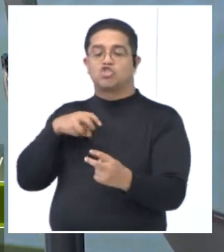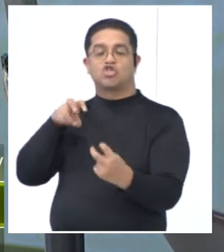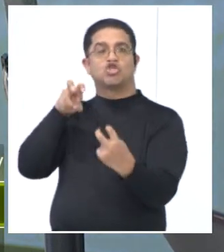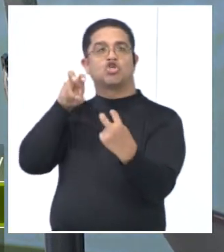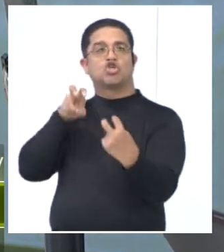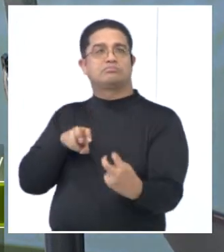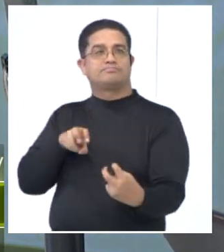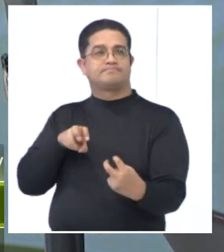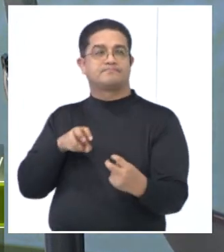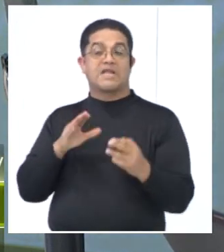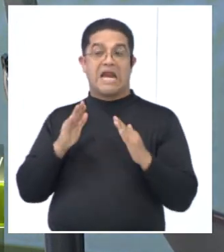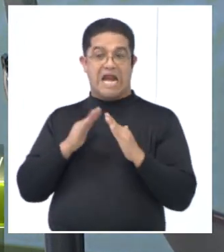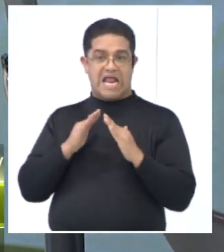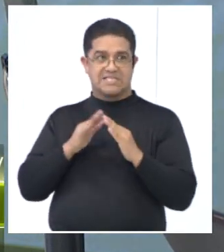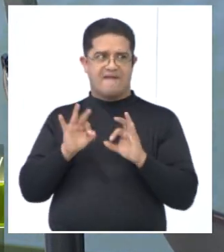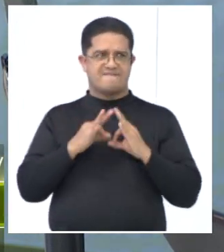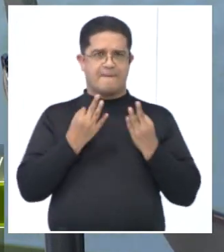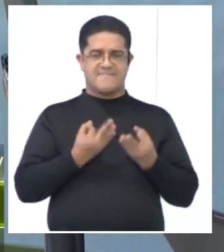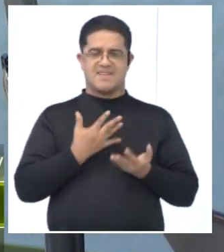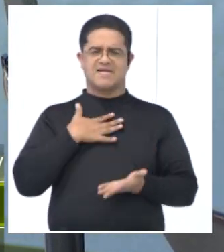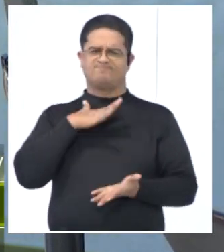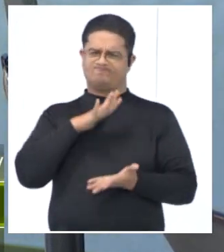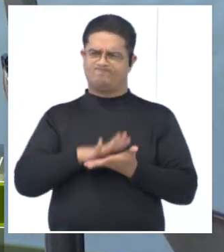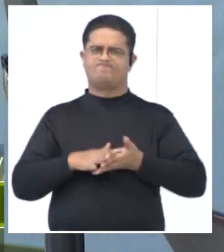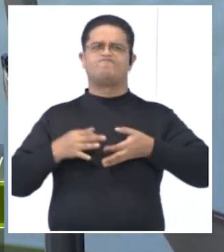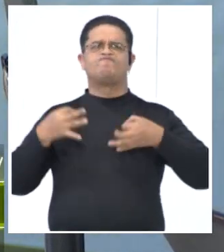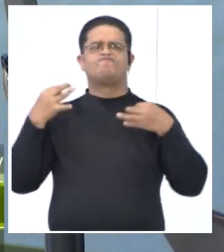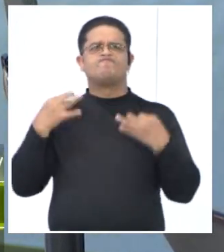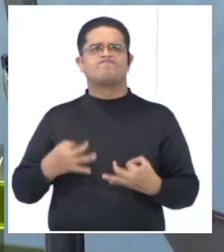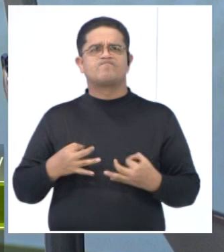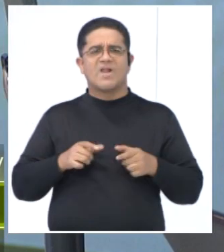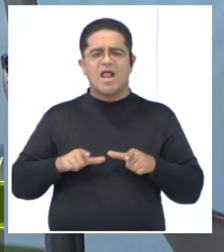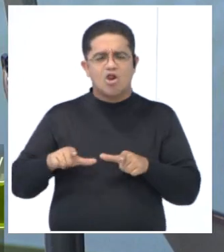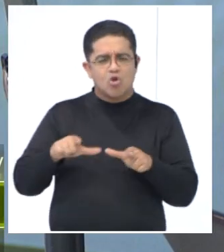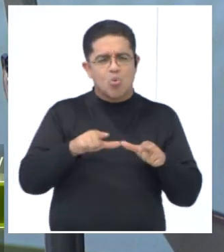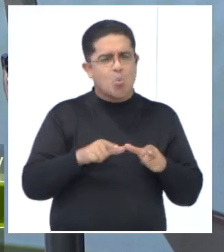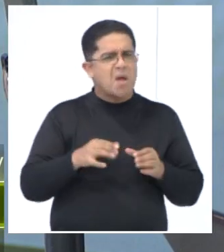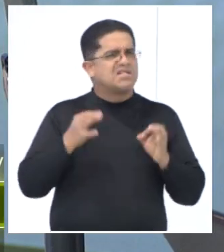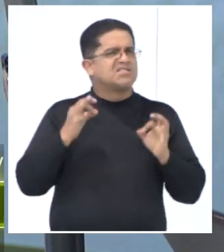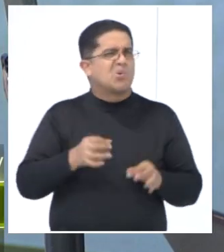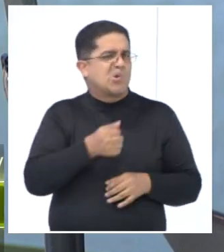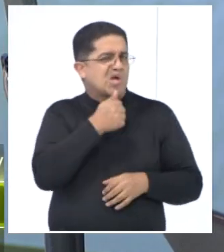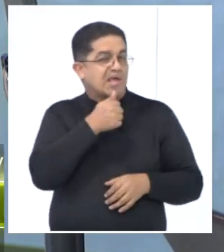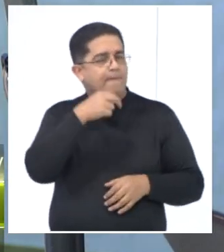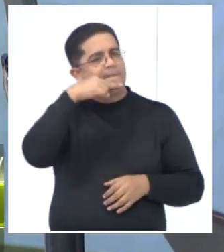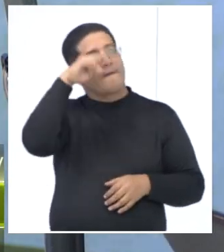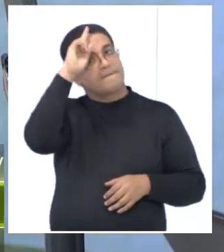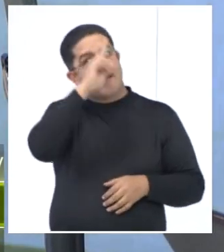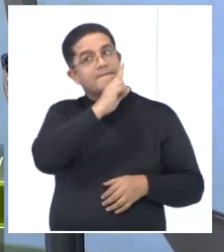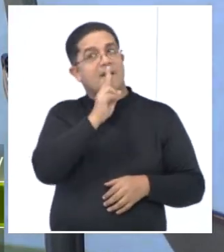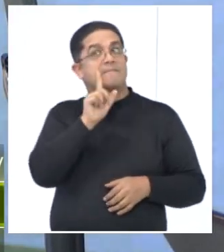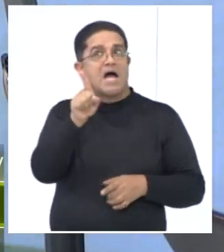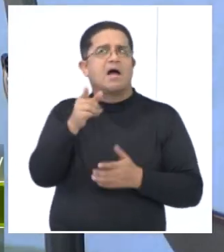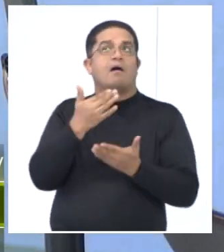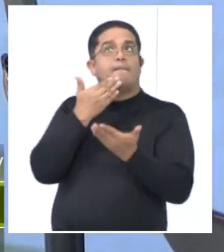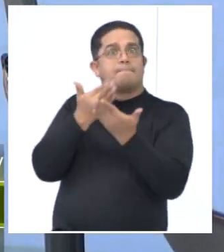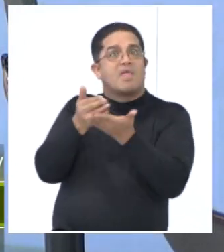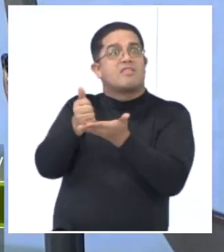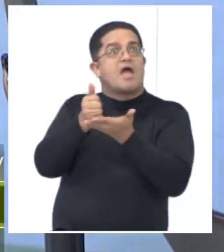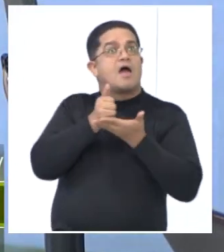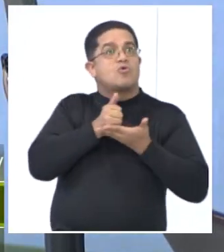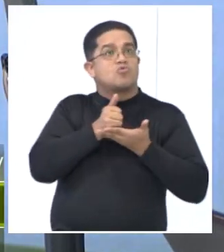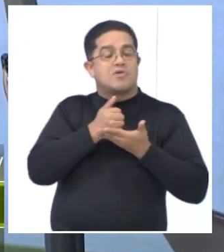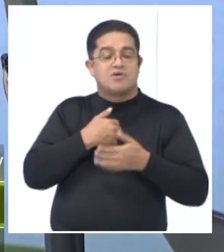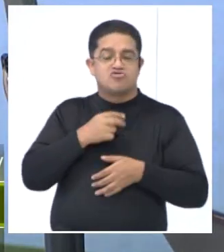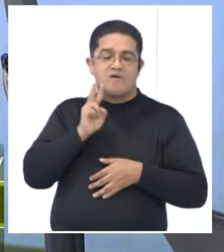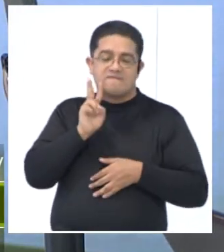hogar y una familia segura, donde mi lugar seguro es mamá y papá y son esas primeras opciones para pedir ayuda. Si yo veo que mi hijo no